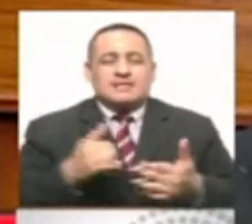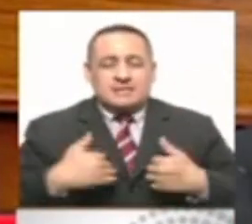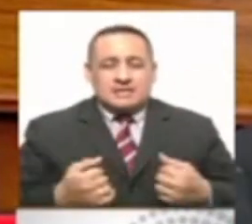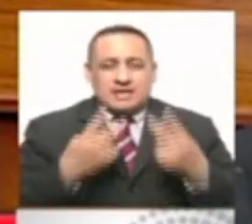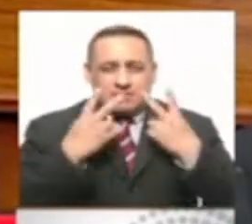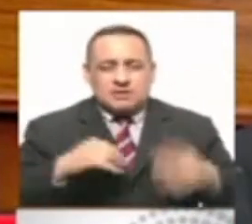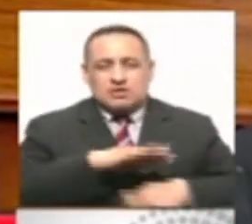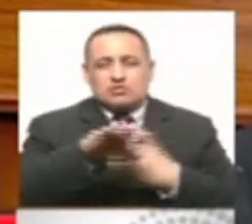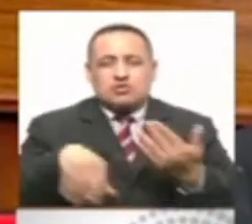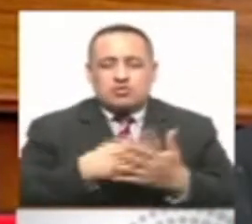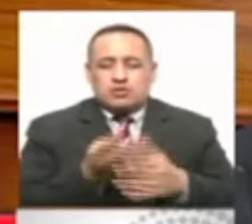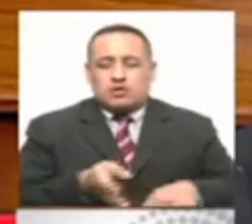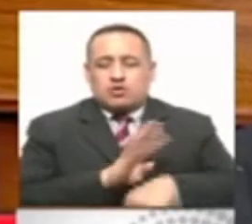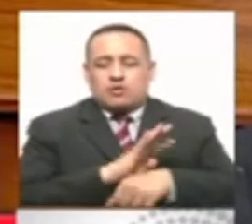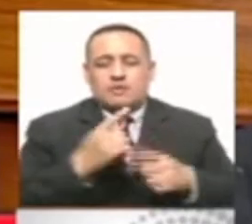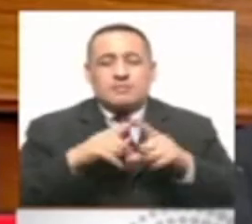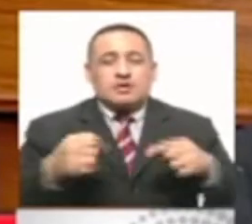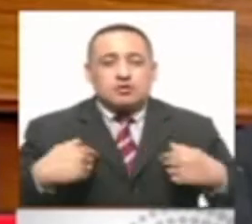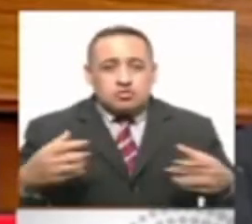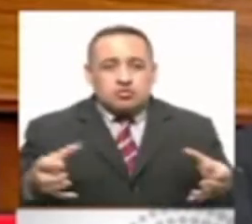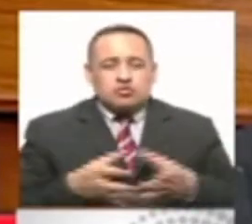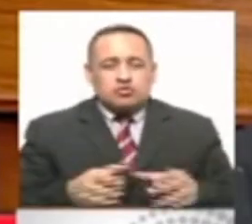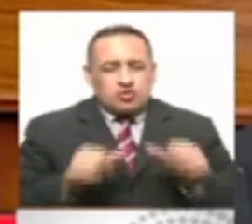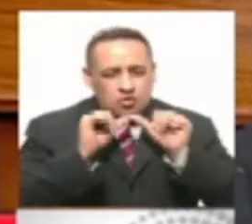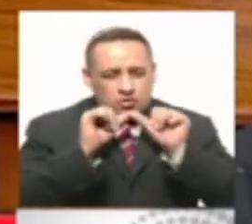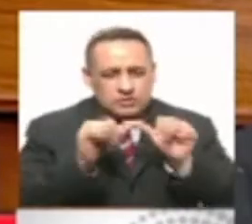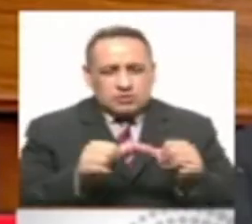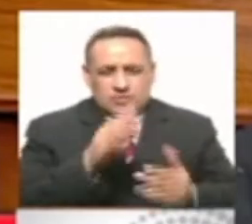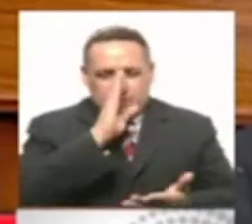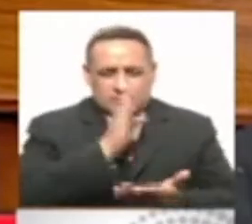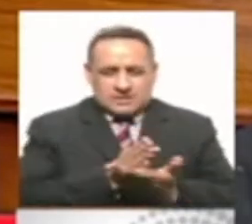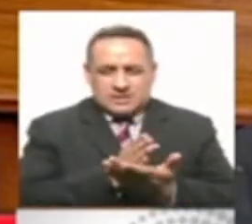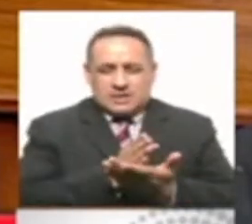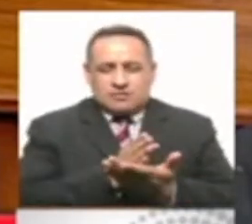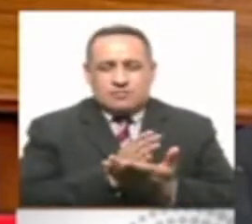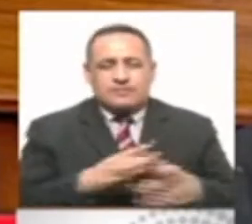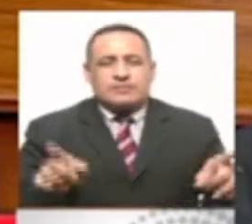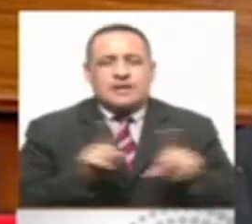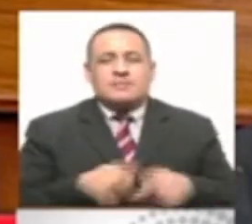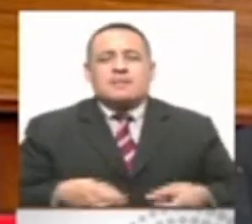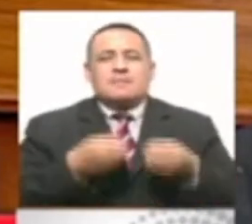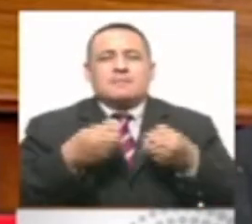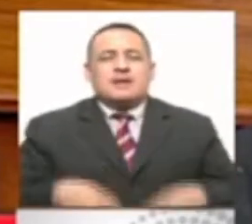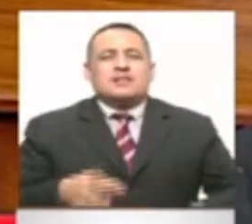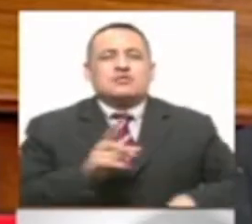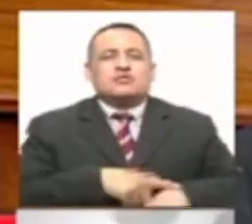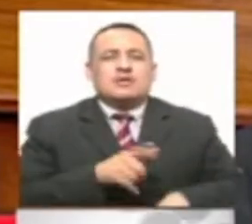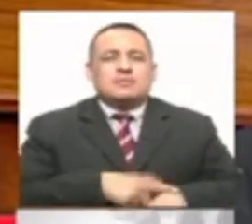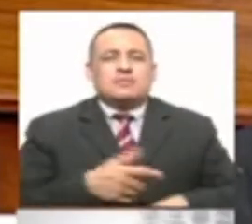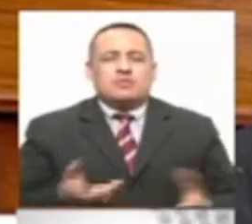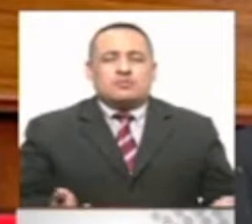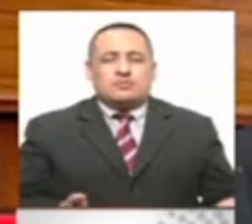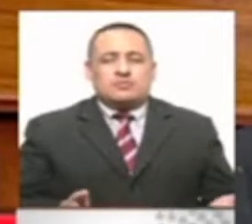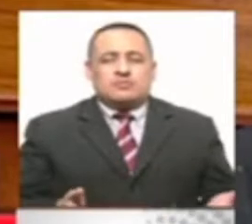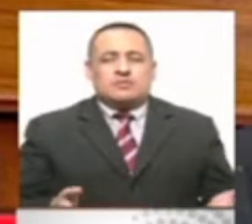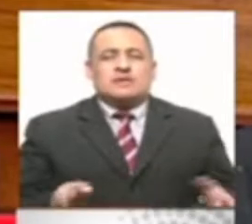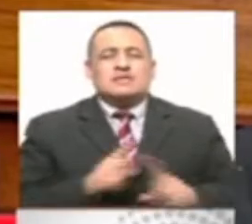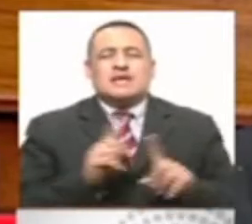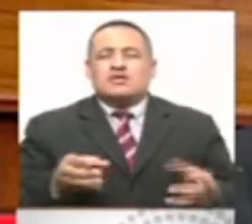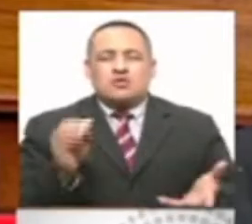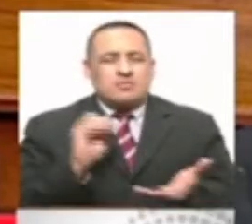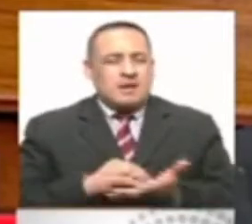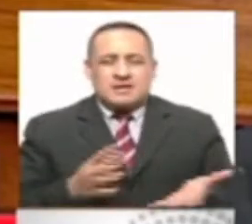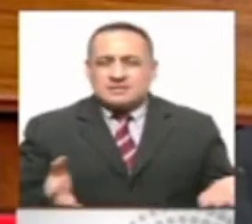de este COVID. Pero nosotros seguimos concentrados, perdiendo el tiempo. Ya no